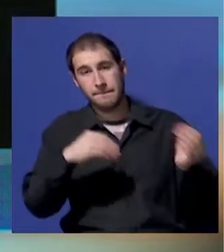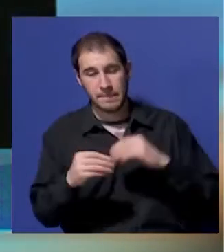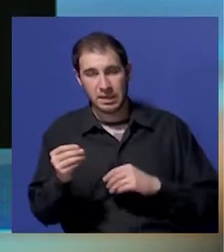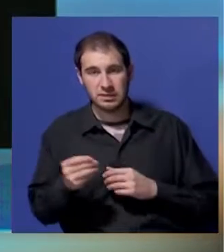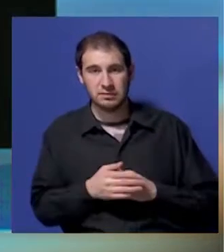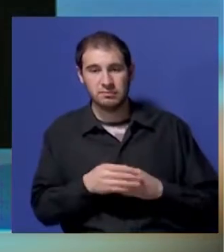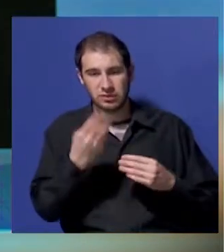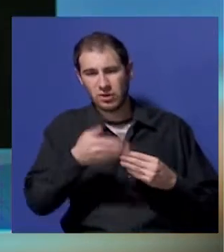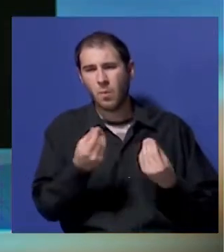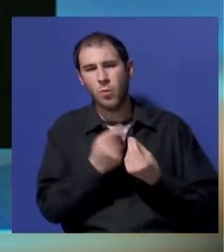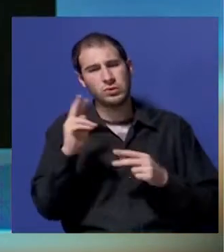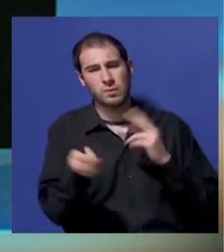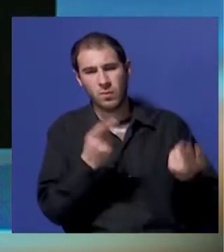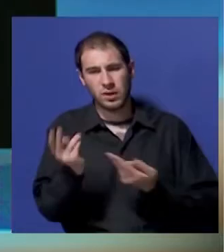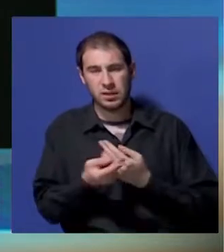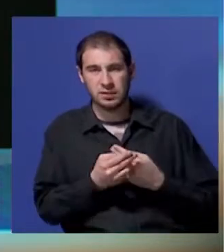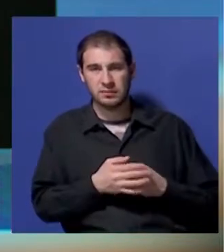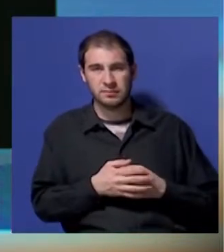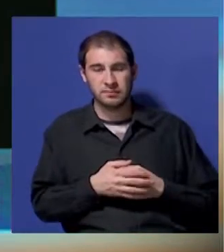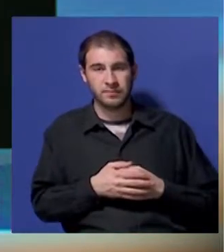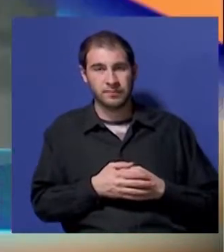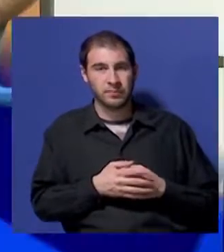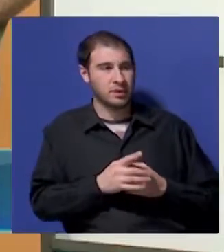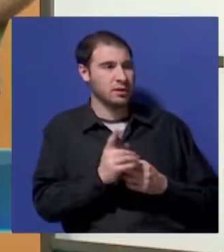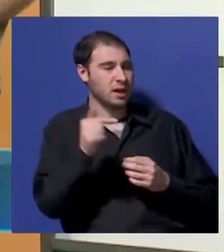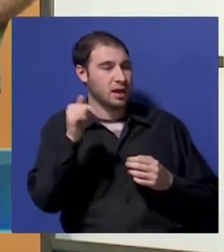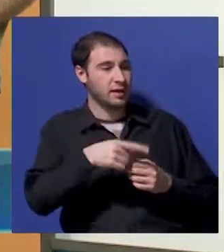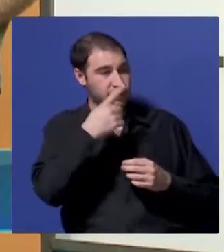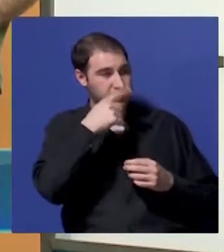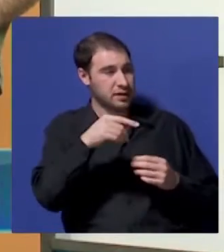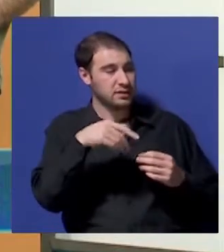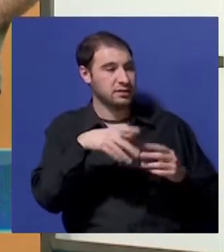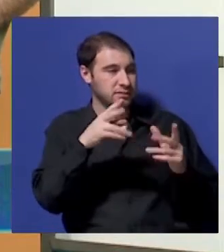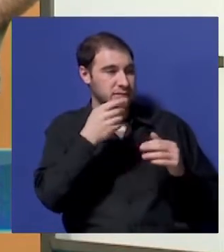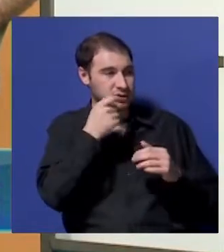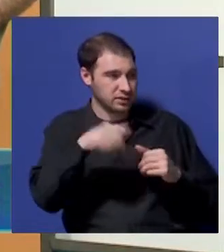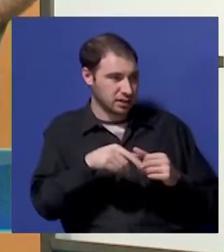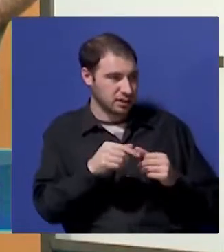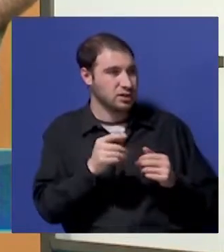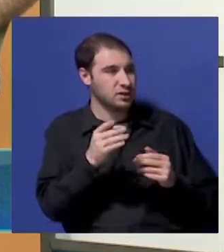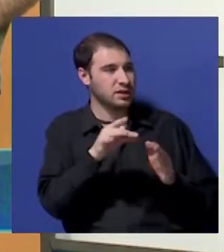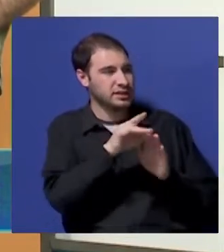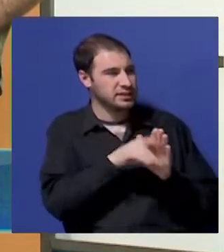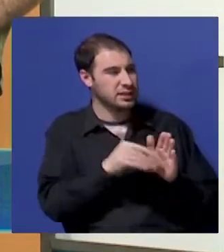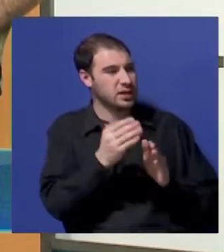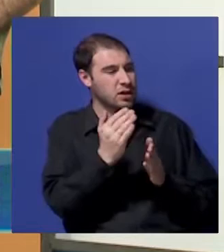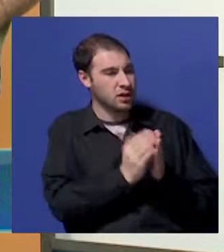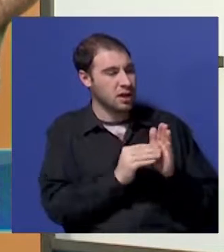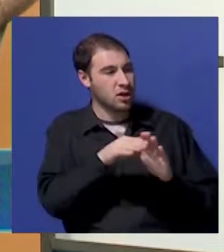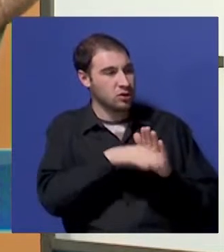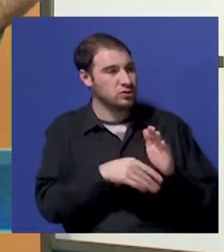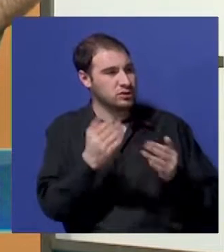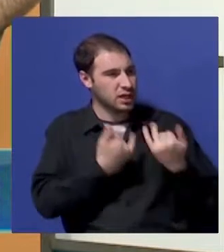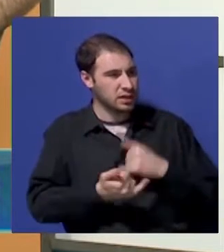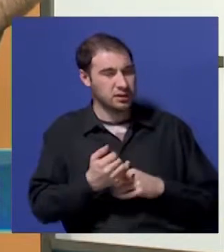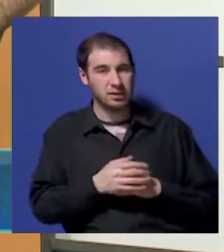Muchos han fallecido en el tiempo, ¿no? Estamos en instancias finales de la megacausa en la provincia de Mendoza. ¿Podemos dar algunos detalles para reflotar este tema?